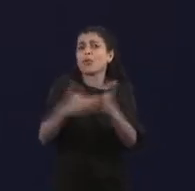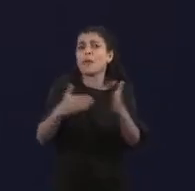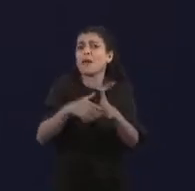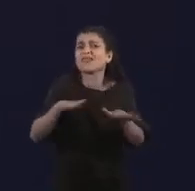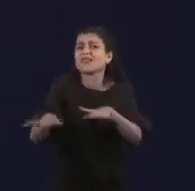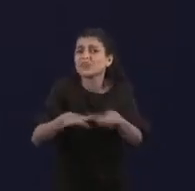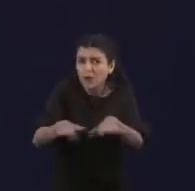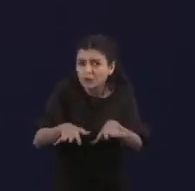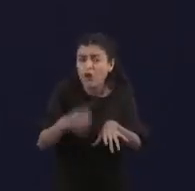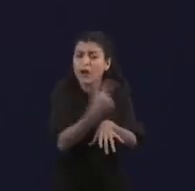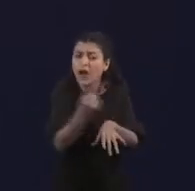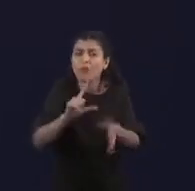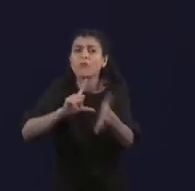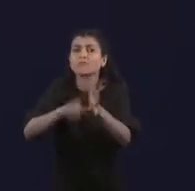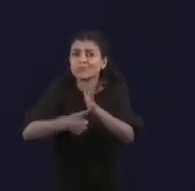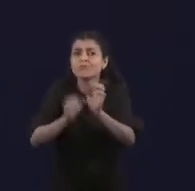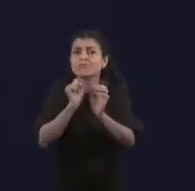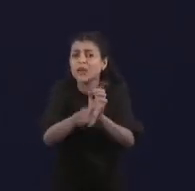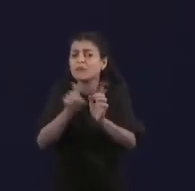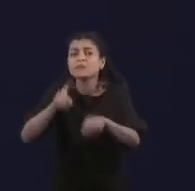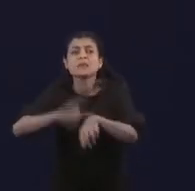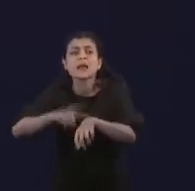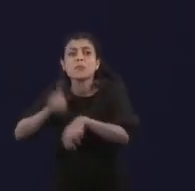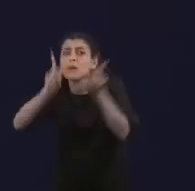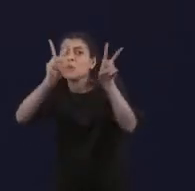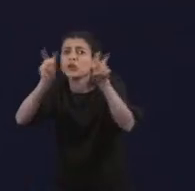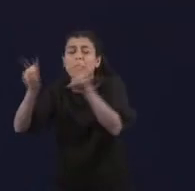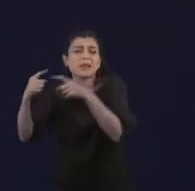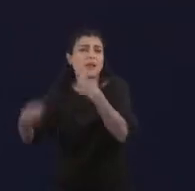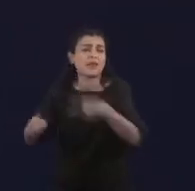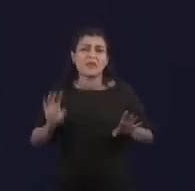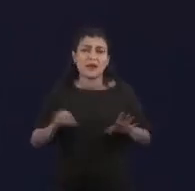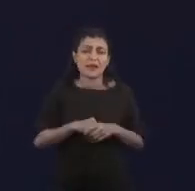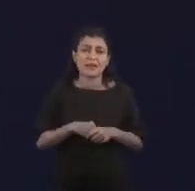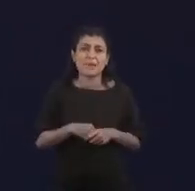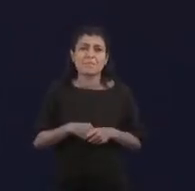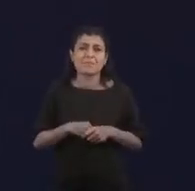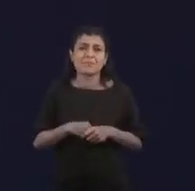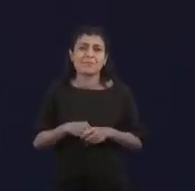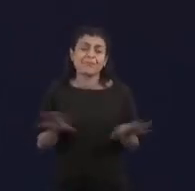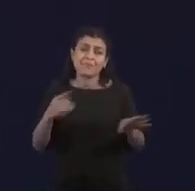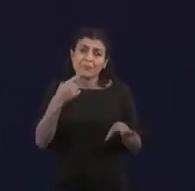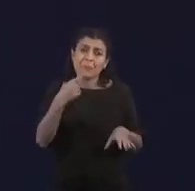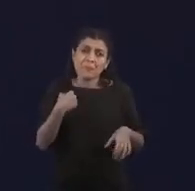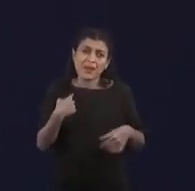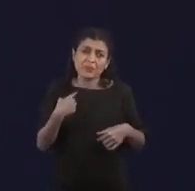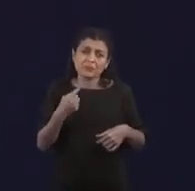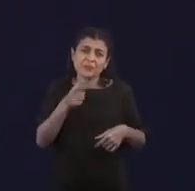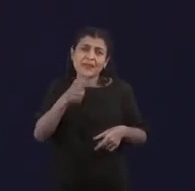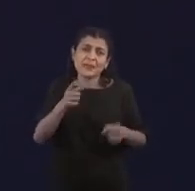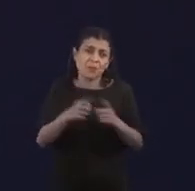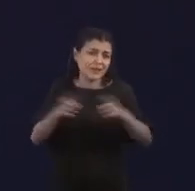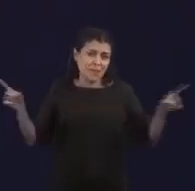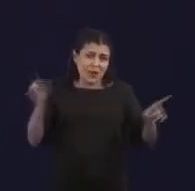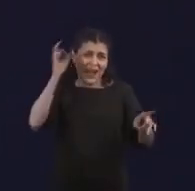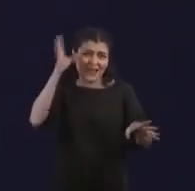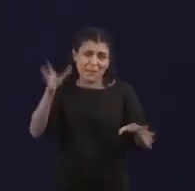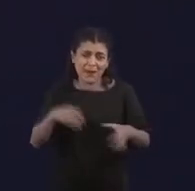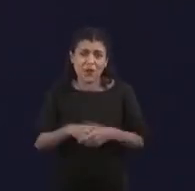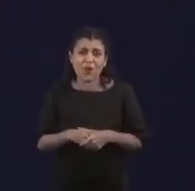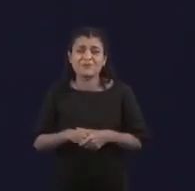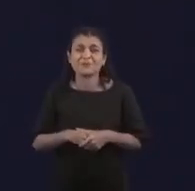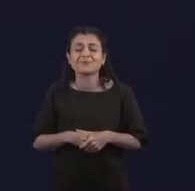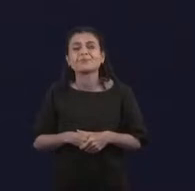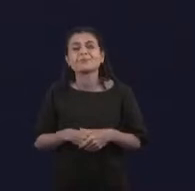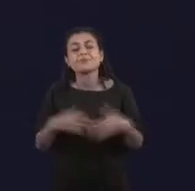todo tiene un rezago, por lo tanto, te metiste en una pregunta con respuesta larga, te la aguantás,